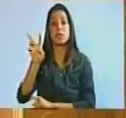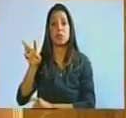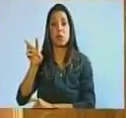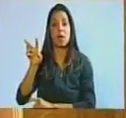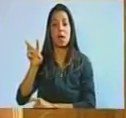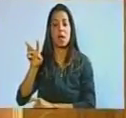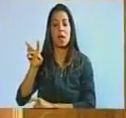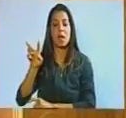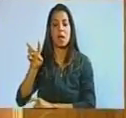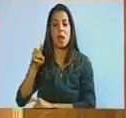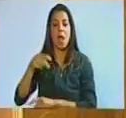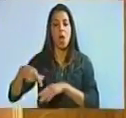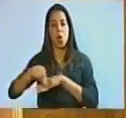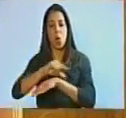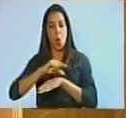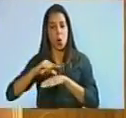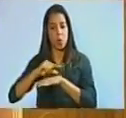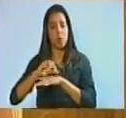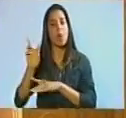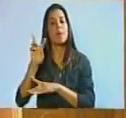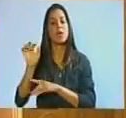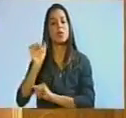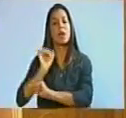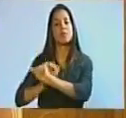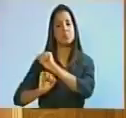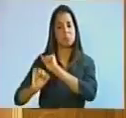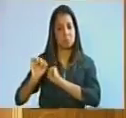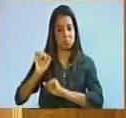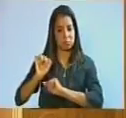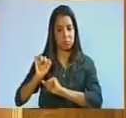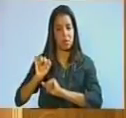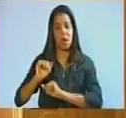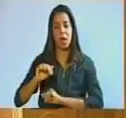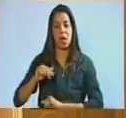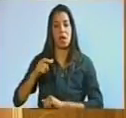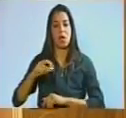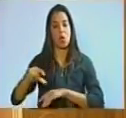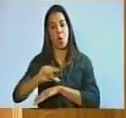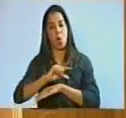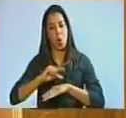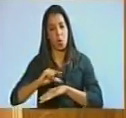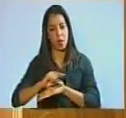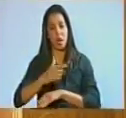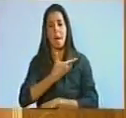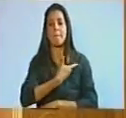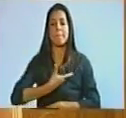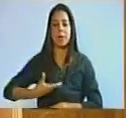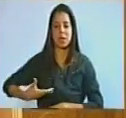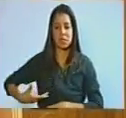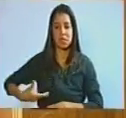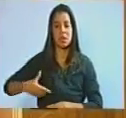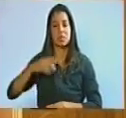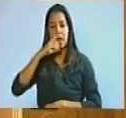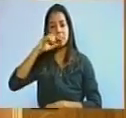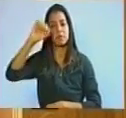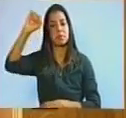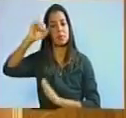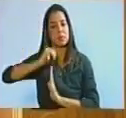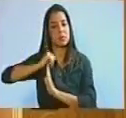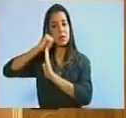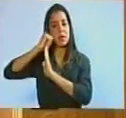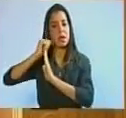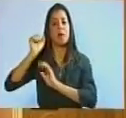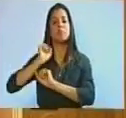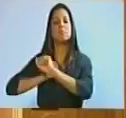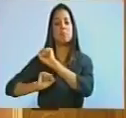nuestro régimen político y, por supuesto, de nuestro gobierno constitucional que preside el presidente Nicolás Maduro. Con